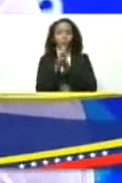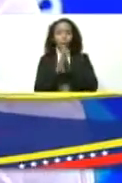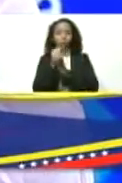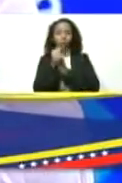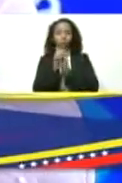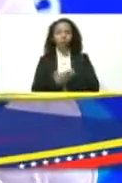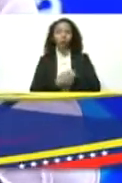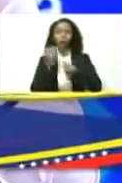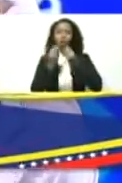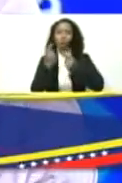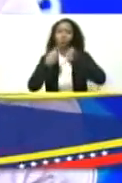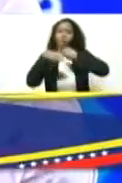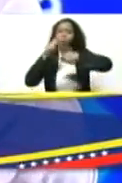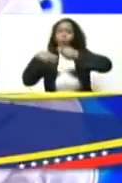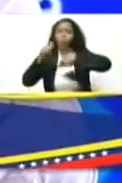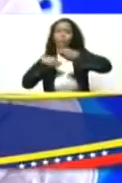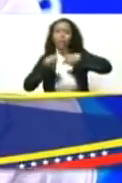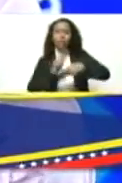como comercio,